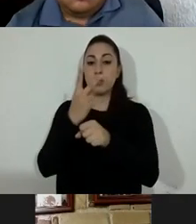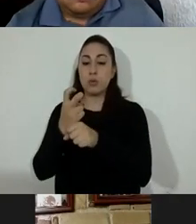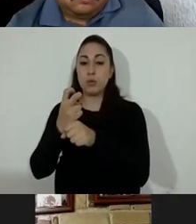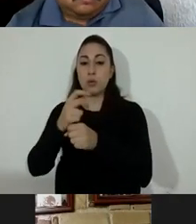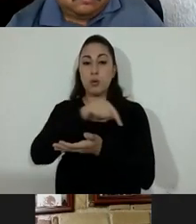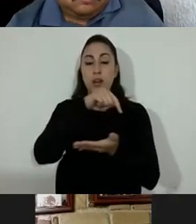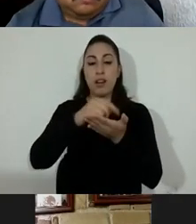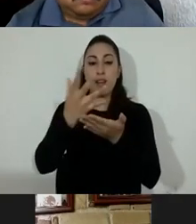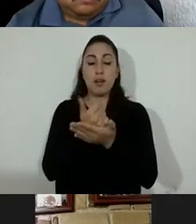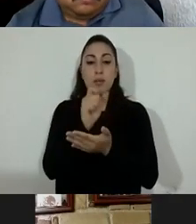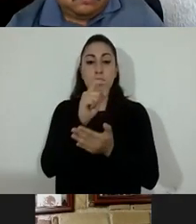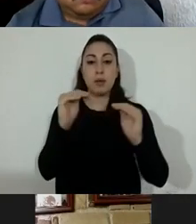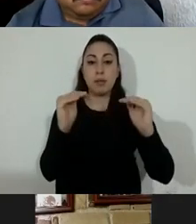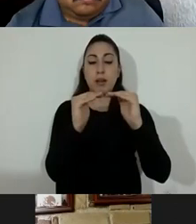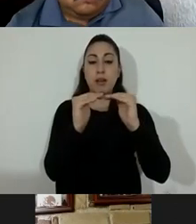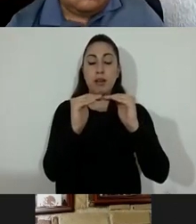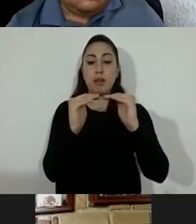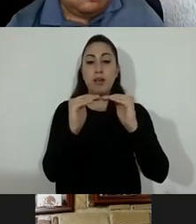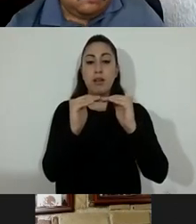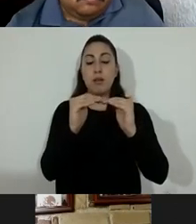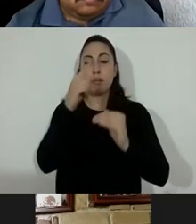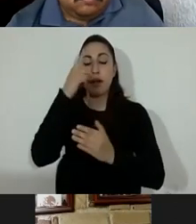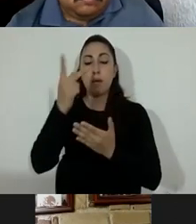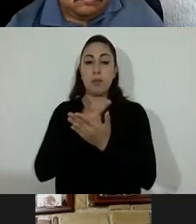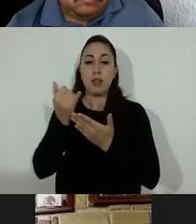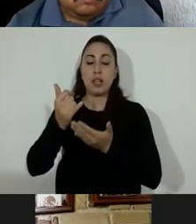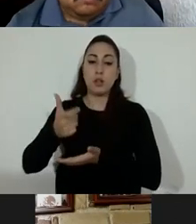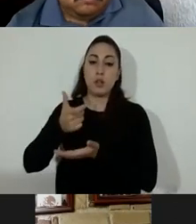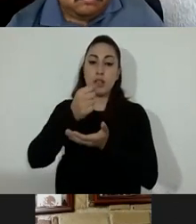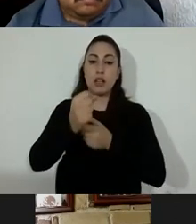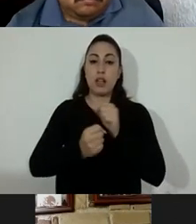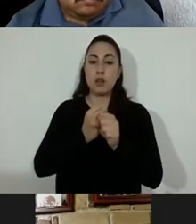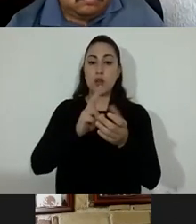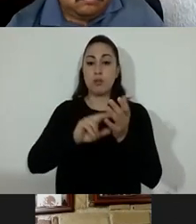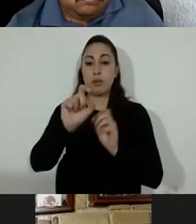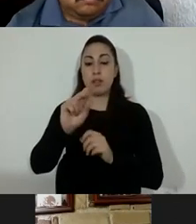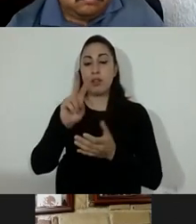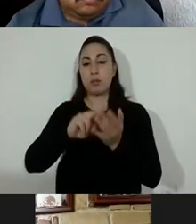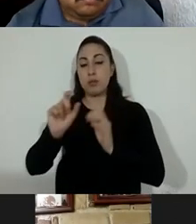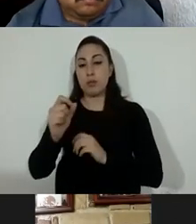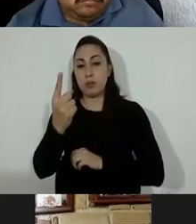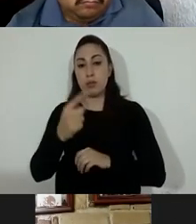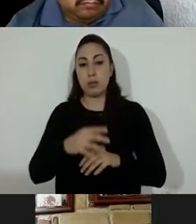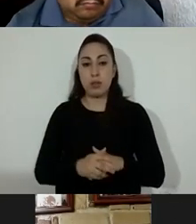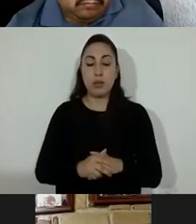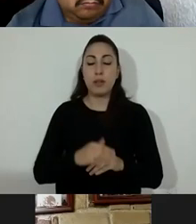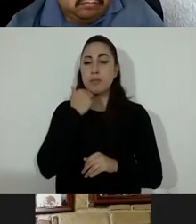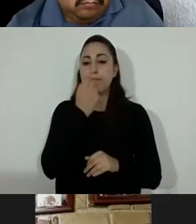más proyectos en el ejercicio fiscal 2020 o 2021. Es